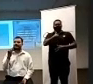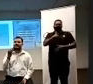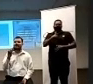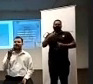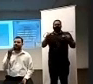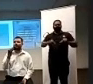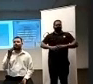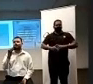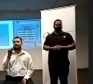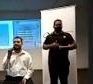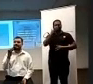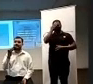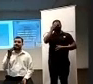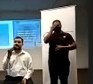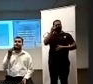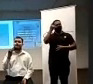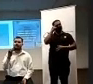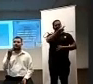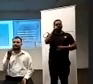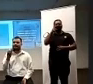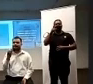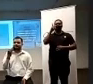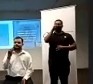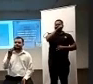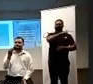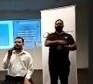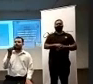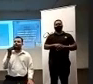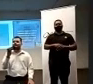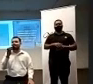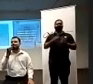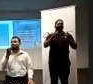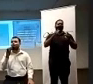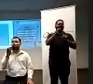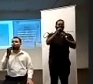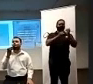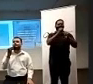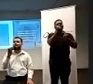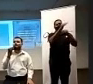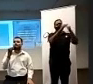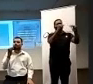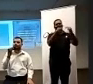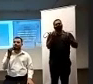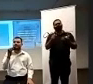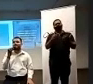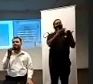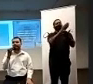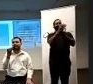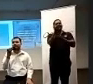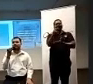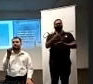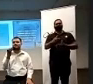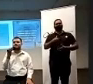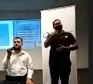y abrir un poco por si alguien quiera preguntar algo, porque si no se hace todo muy, muy bonito. Y si me olvide de